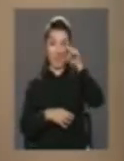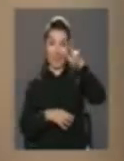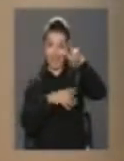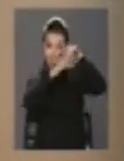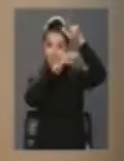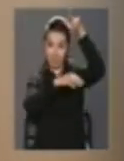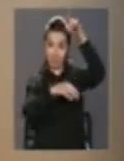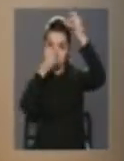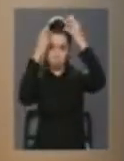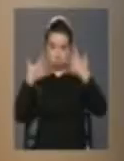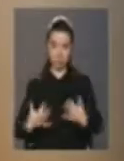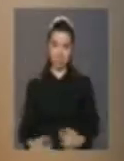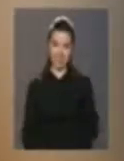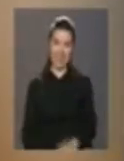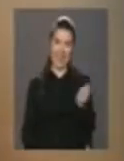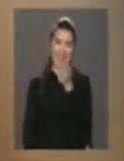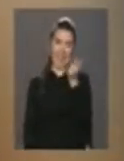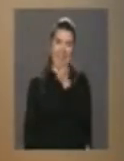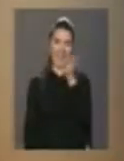mira.